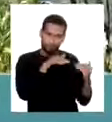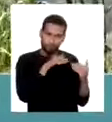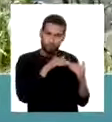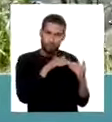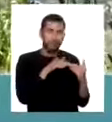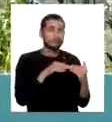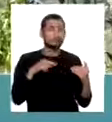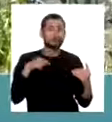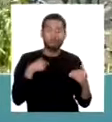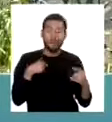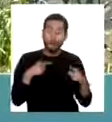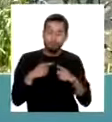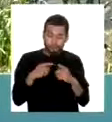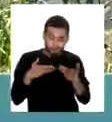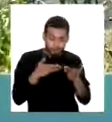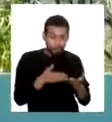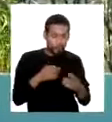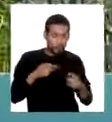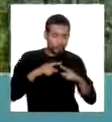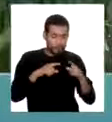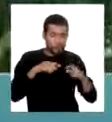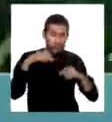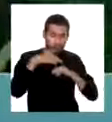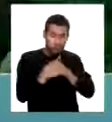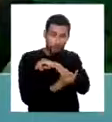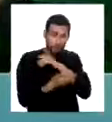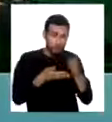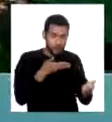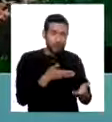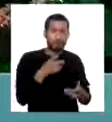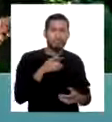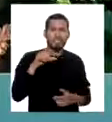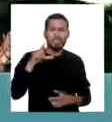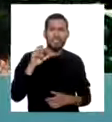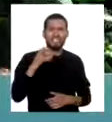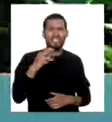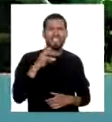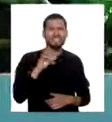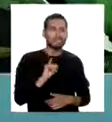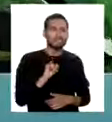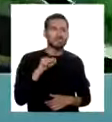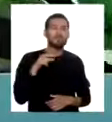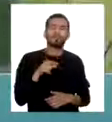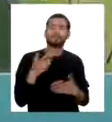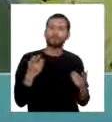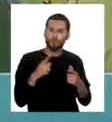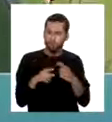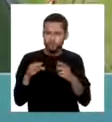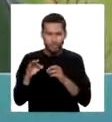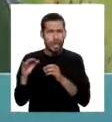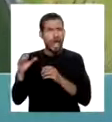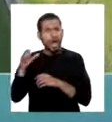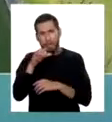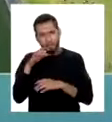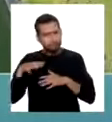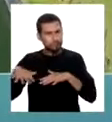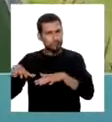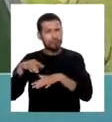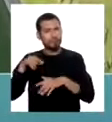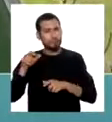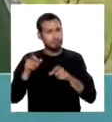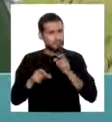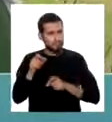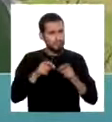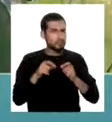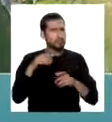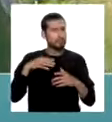la asistencia técnica se hace con agentes llamados Yachachik. Son talentos locales, campesinos o campesinas o